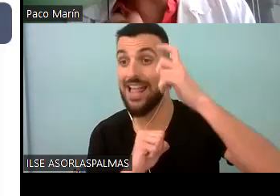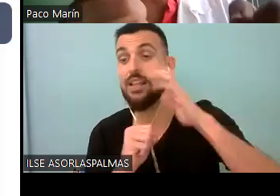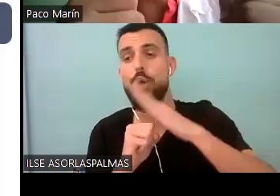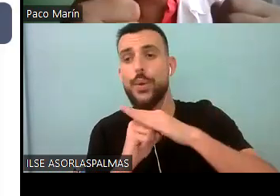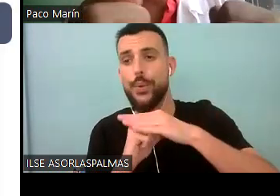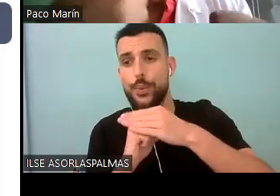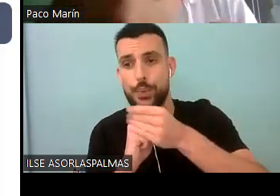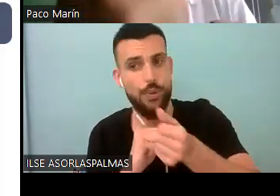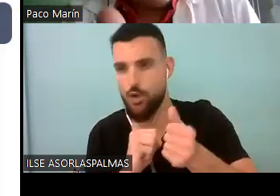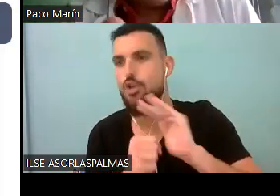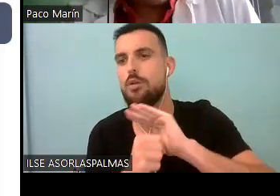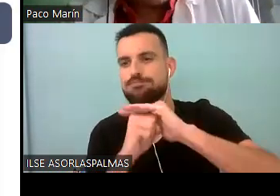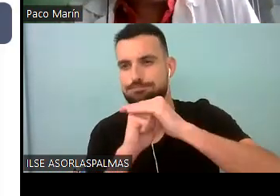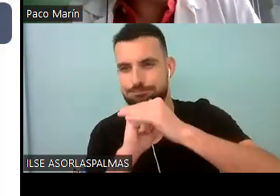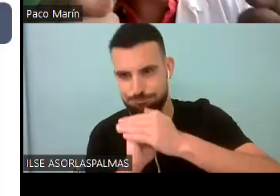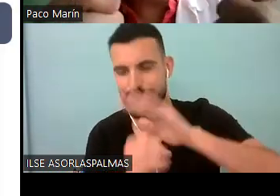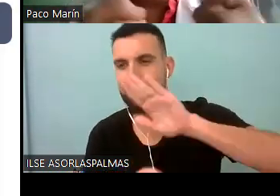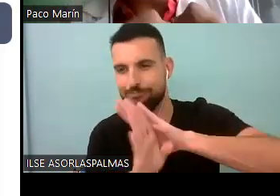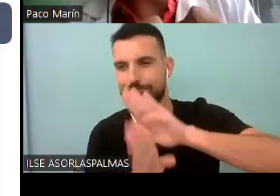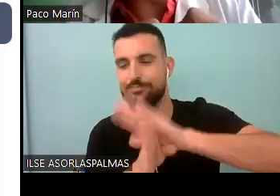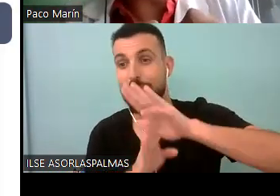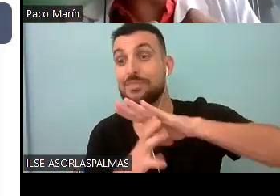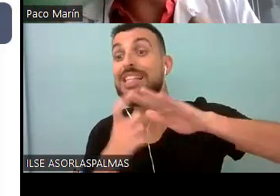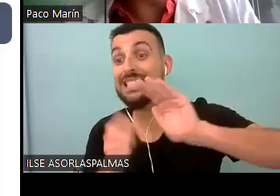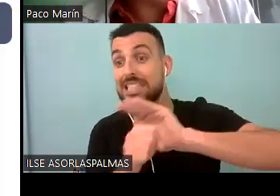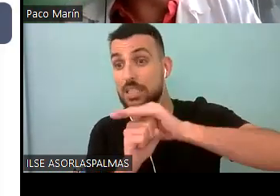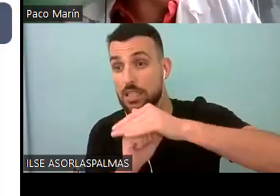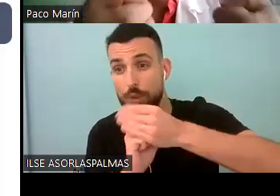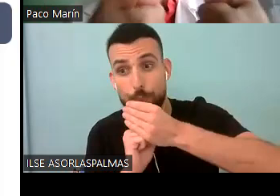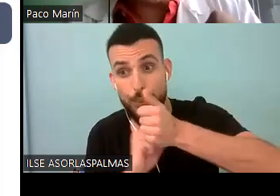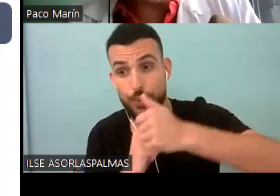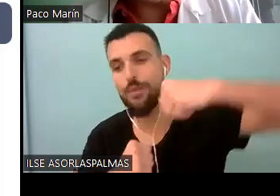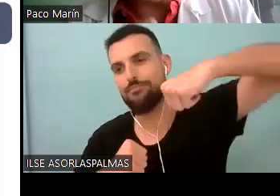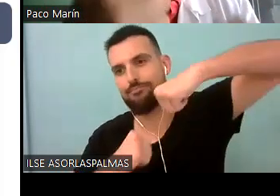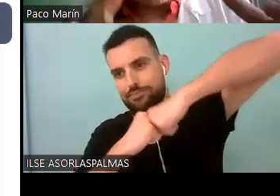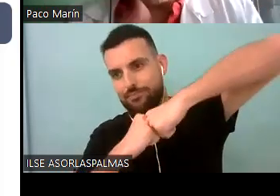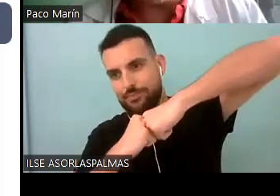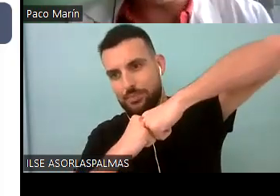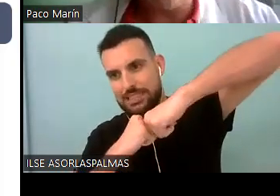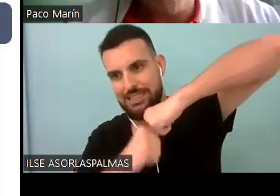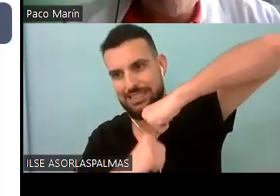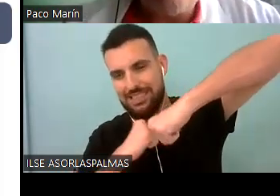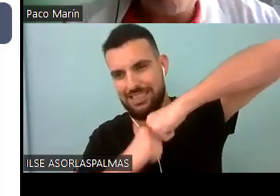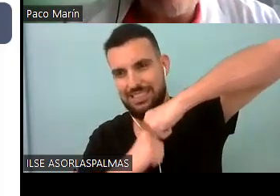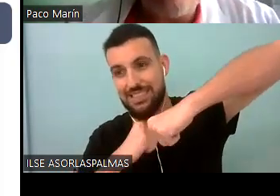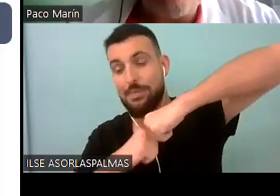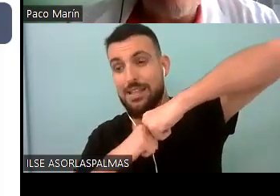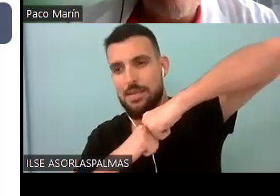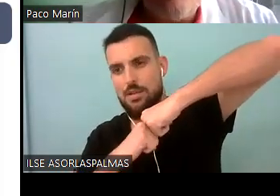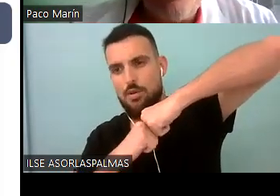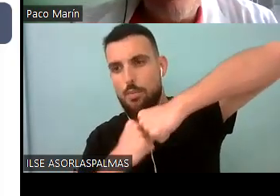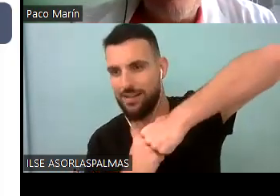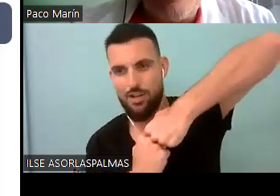que entonces, porque si se degrada, hueso contra hueso chocarán, nos dolerán y se degenerará, se deformará la